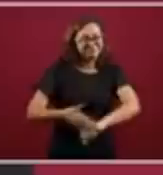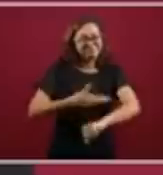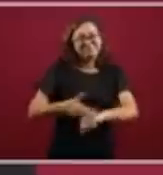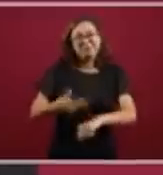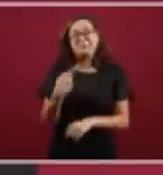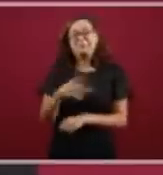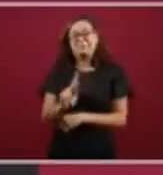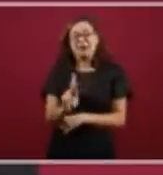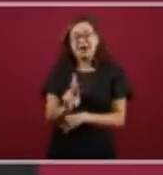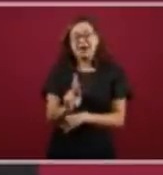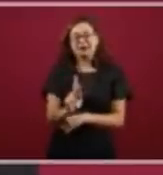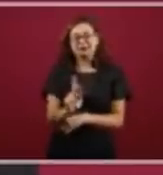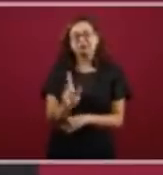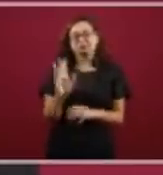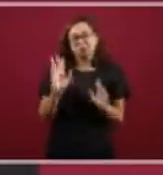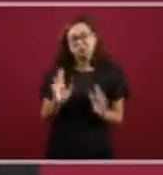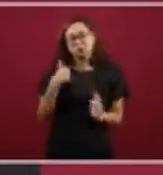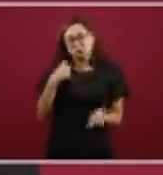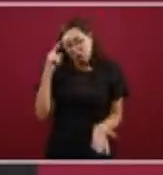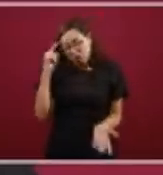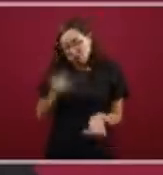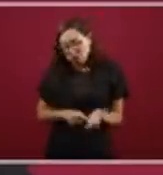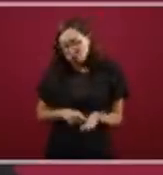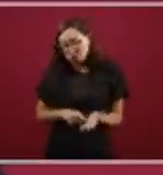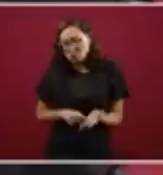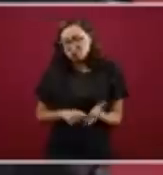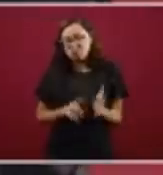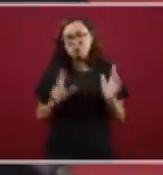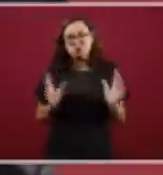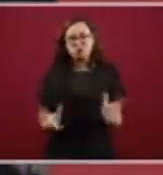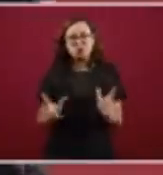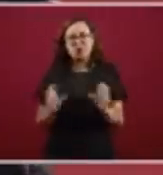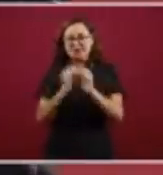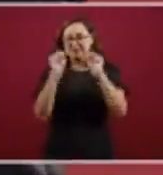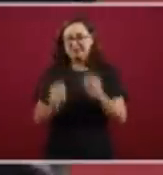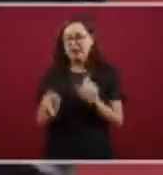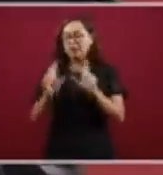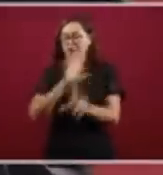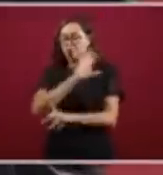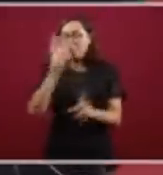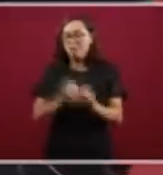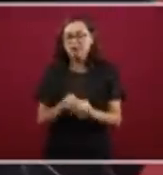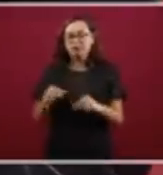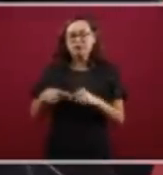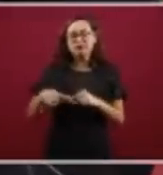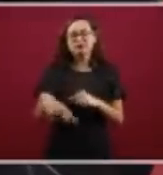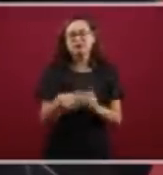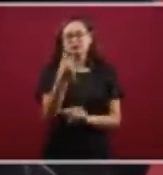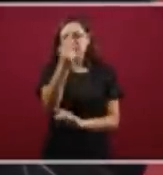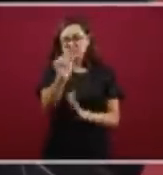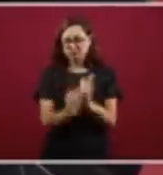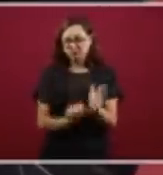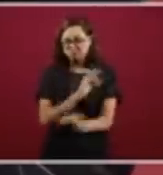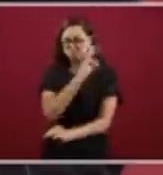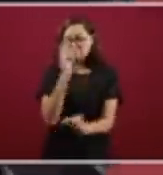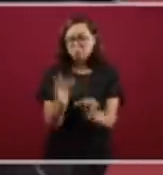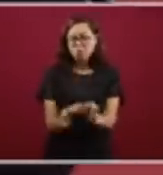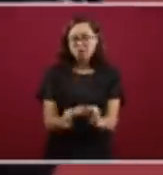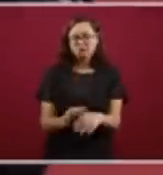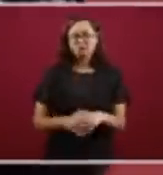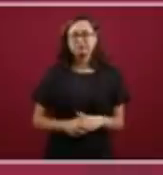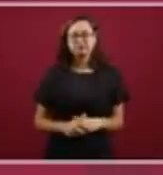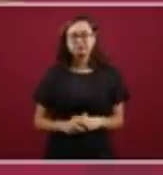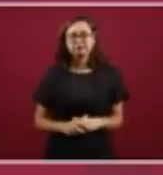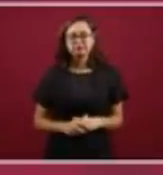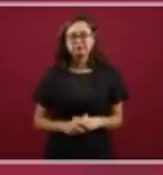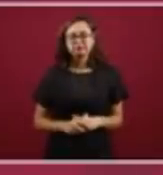pero creo que vamos a poder tener todo este sistema en 6 meses, o sea,